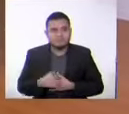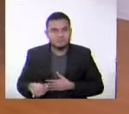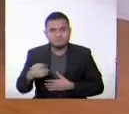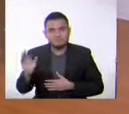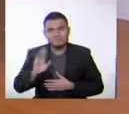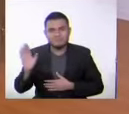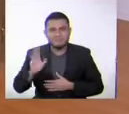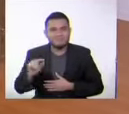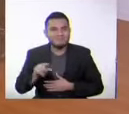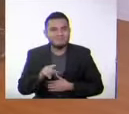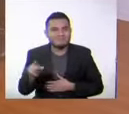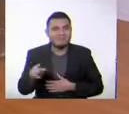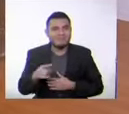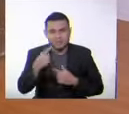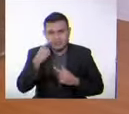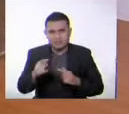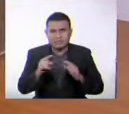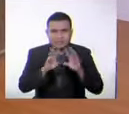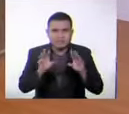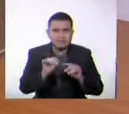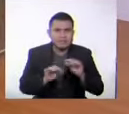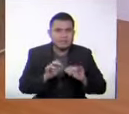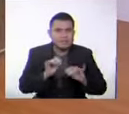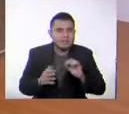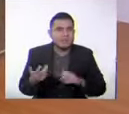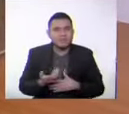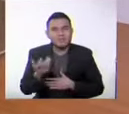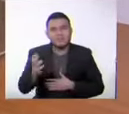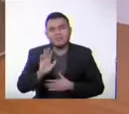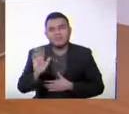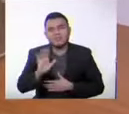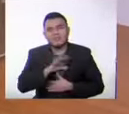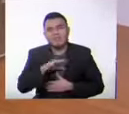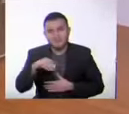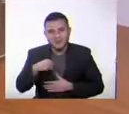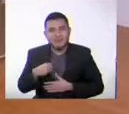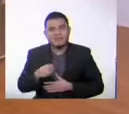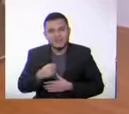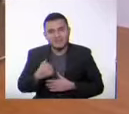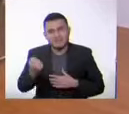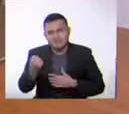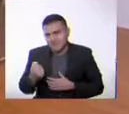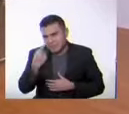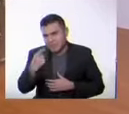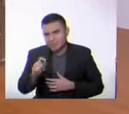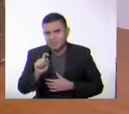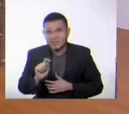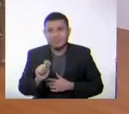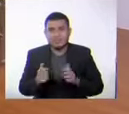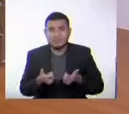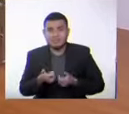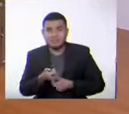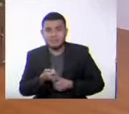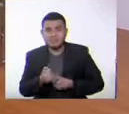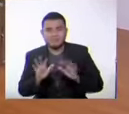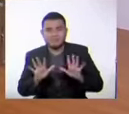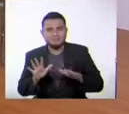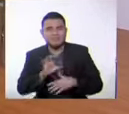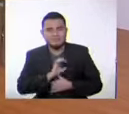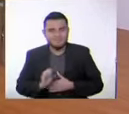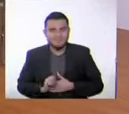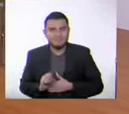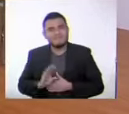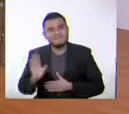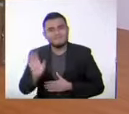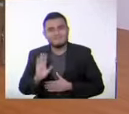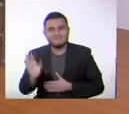ustedes que se conectan a través de internet y saludos a todas las familias y estudiantes que están a través de la señal de Televisión de El Salvador. Terminamos 8º grado hasta